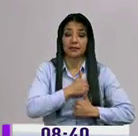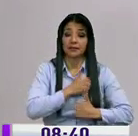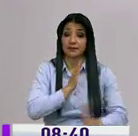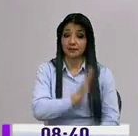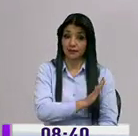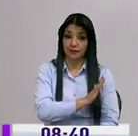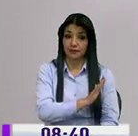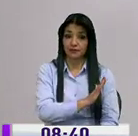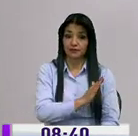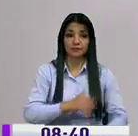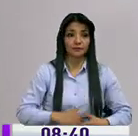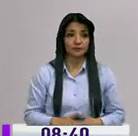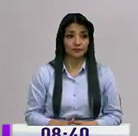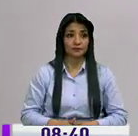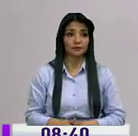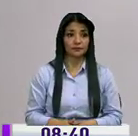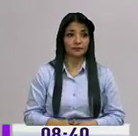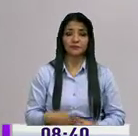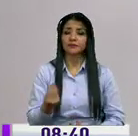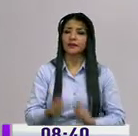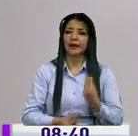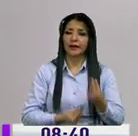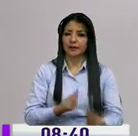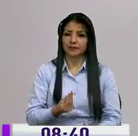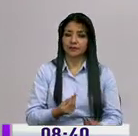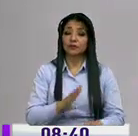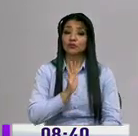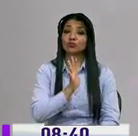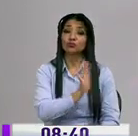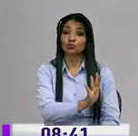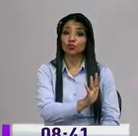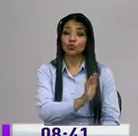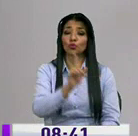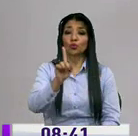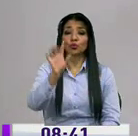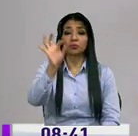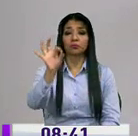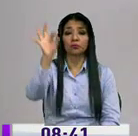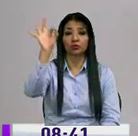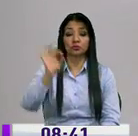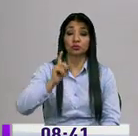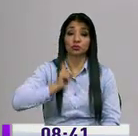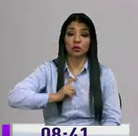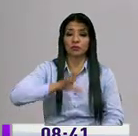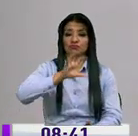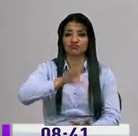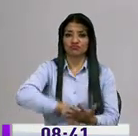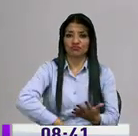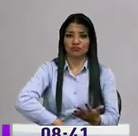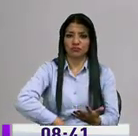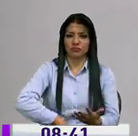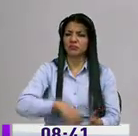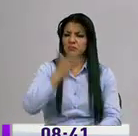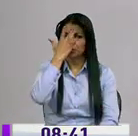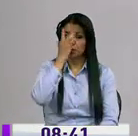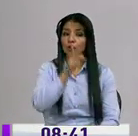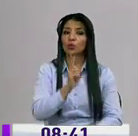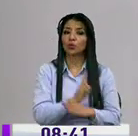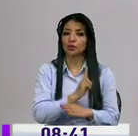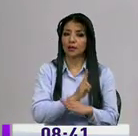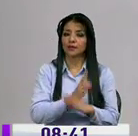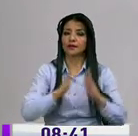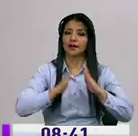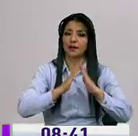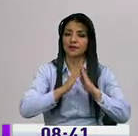activo está siendo descontado el 1% por utilizar la vivienda